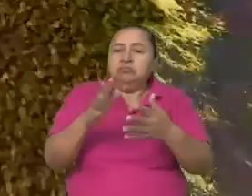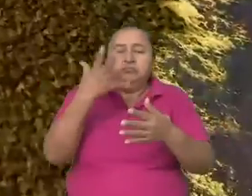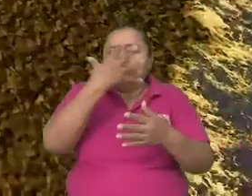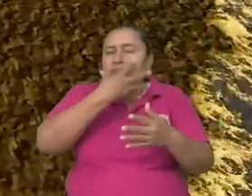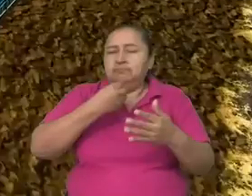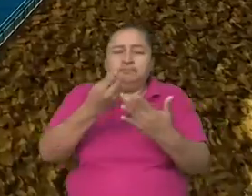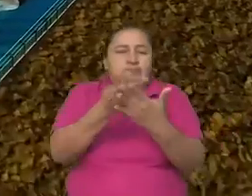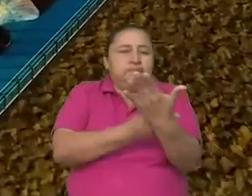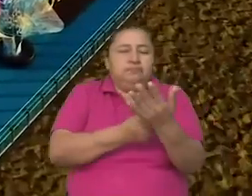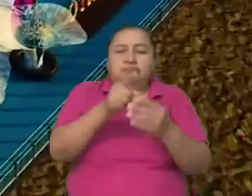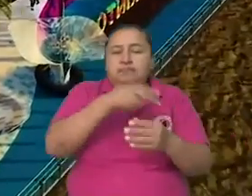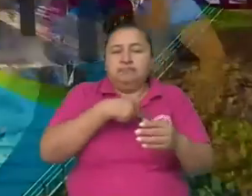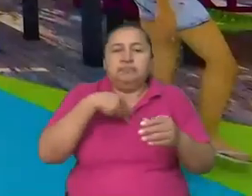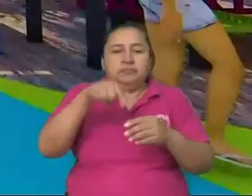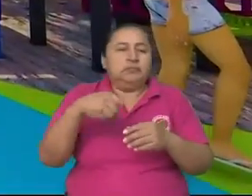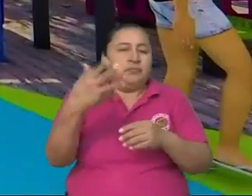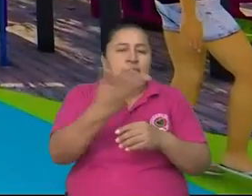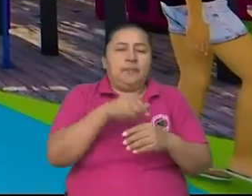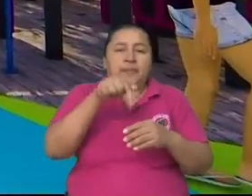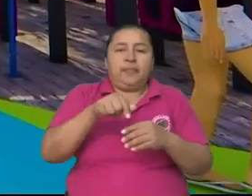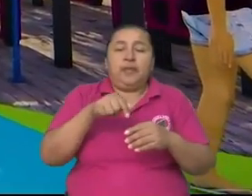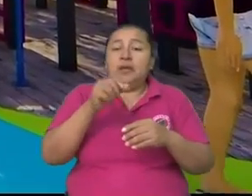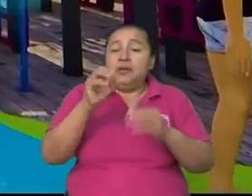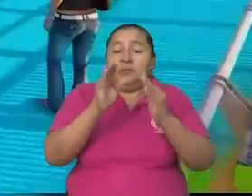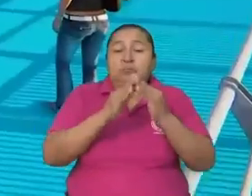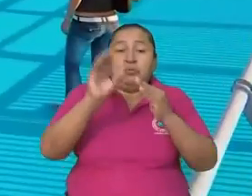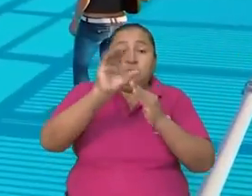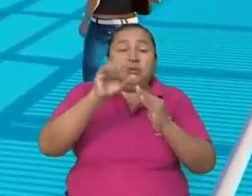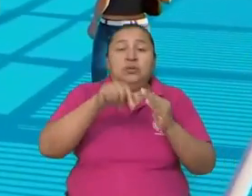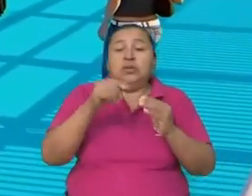lindo que se va a desarrollar ahí en todo lo que es el espigón del puerto de Corinto